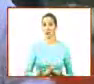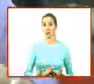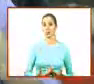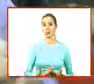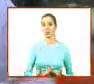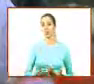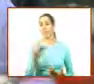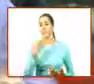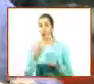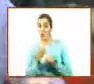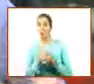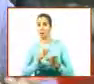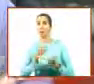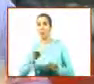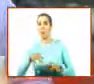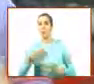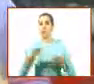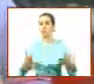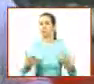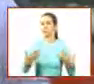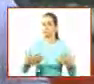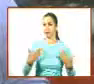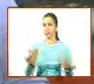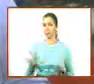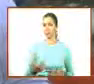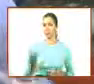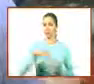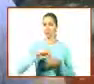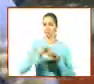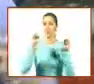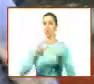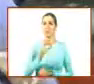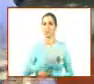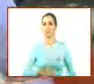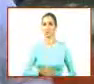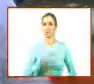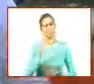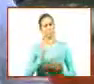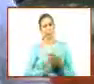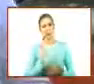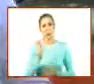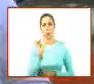mano de obra y su trabajo dentro del sistema social. Esta ha sido entonces parte de las ideas